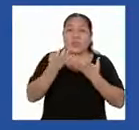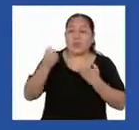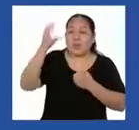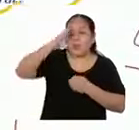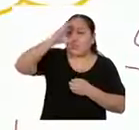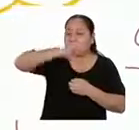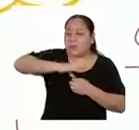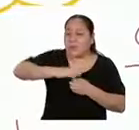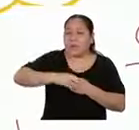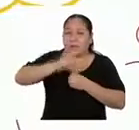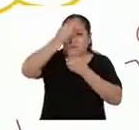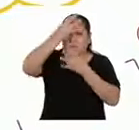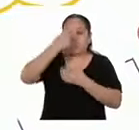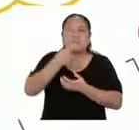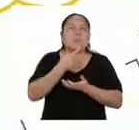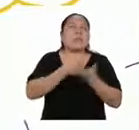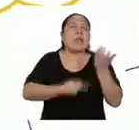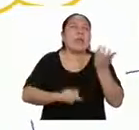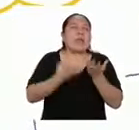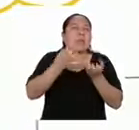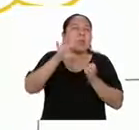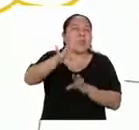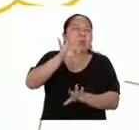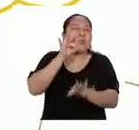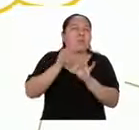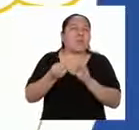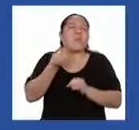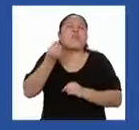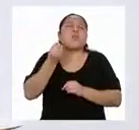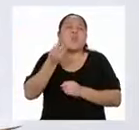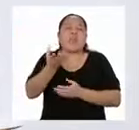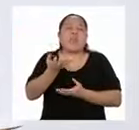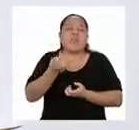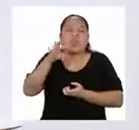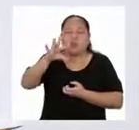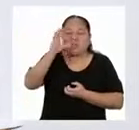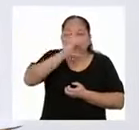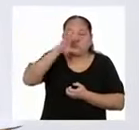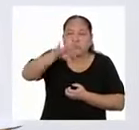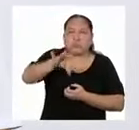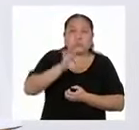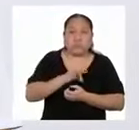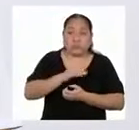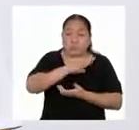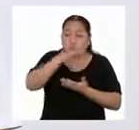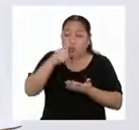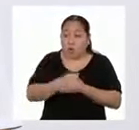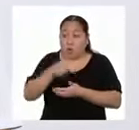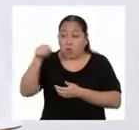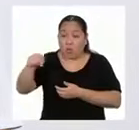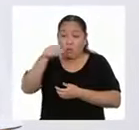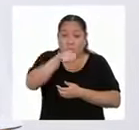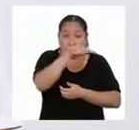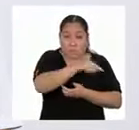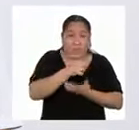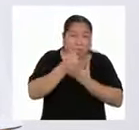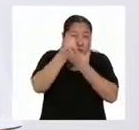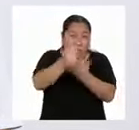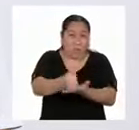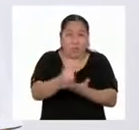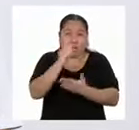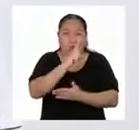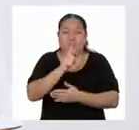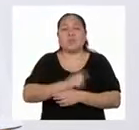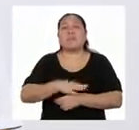fuentes, pregúntate, ¿qué es lo que quiero encontrar y para qué lo quiero encontrar? No todas las fuentes te sirven para todo. Y recuerda que siempre